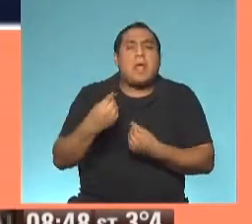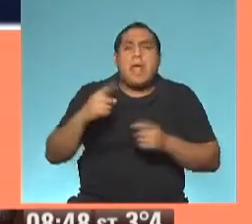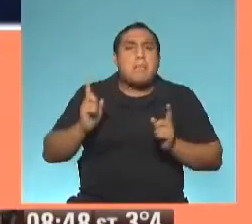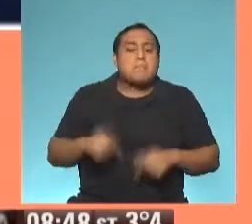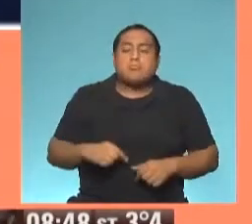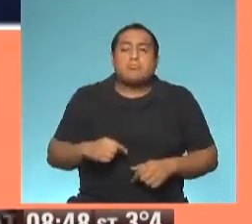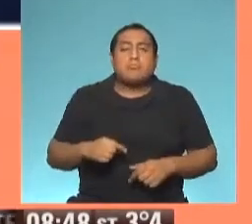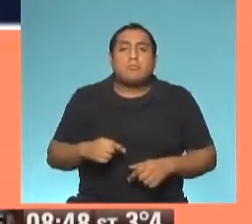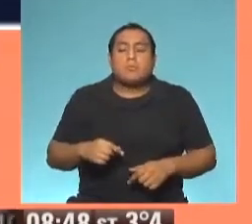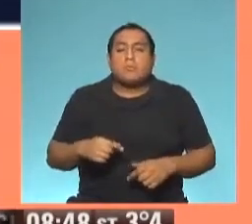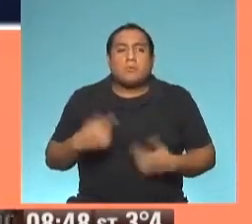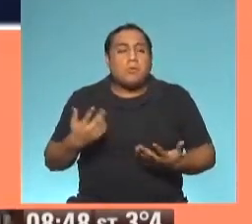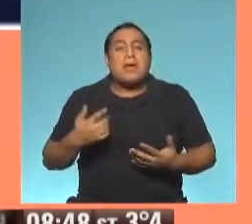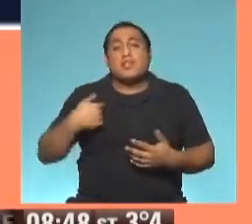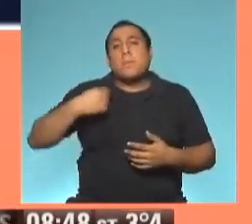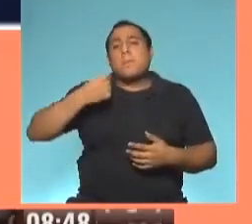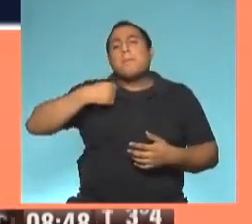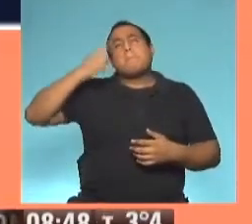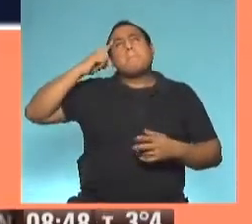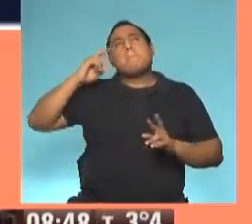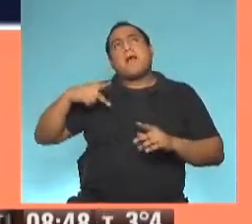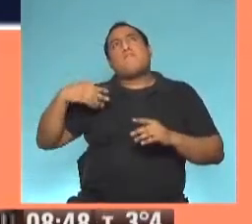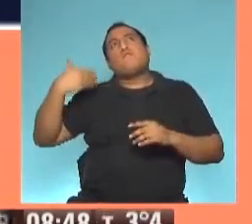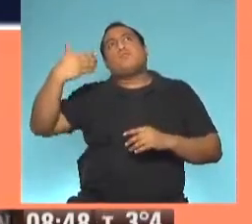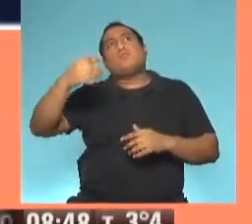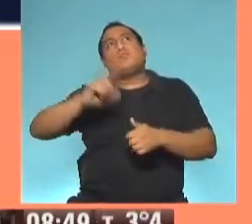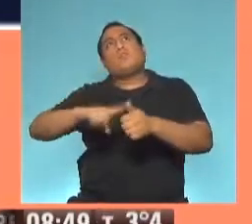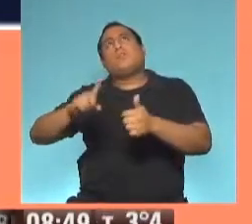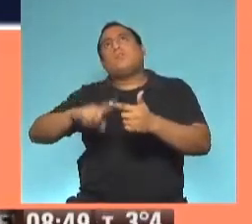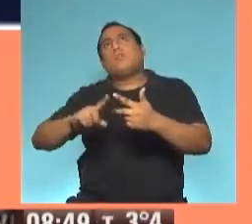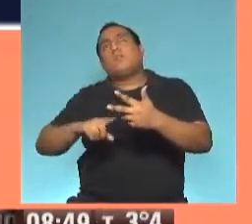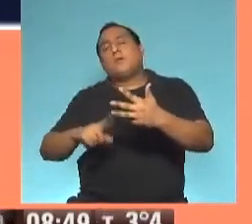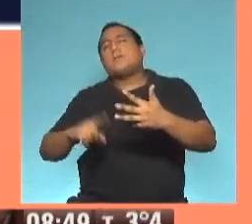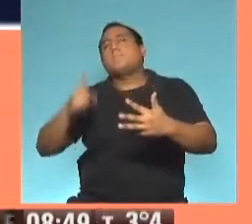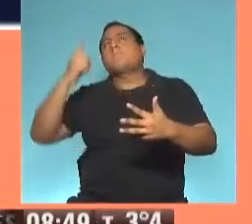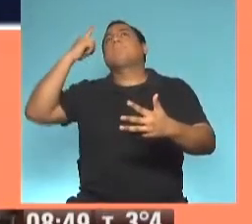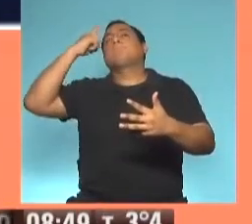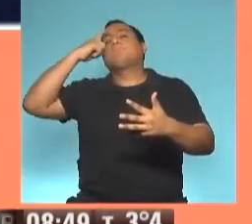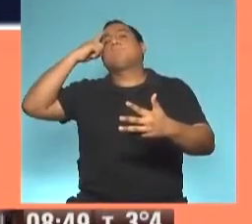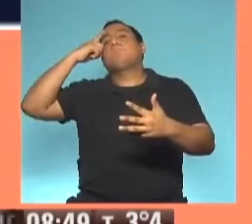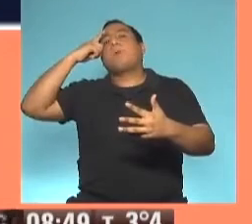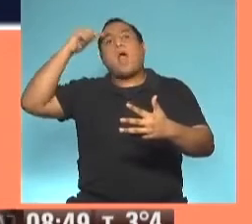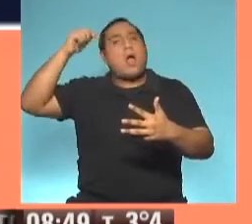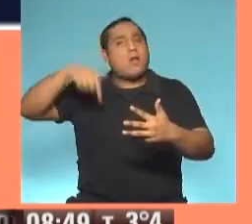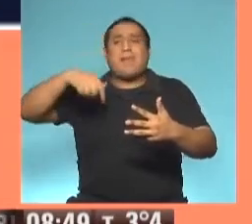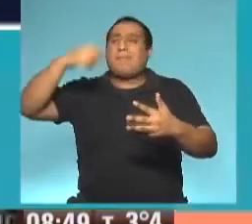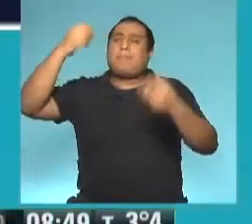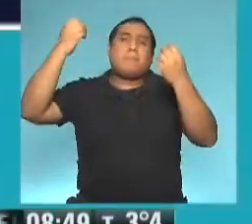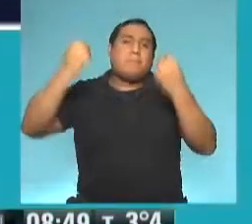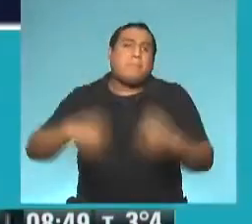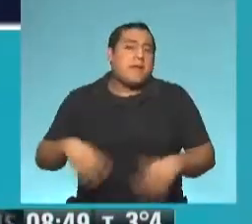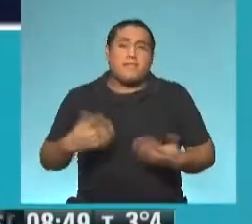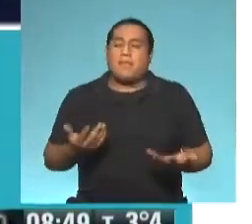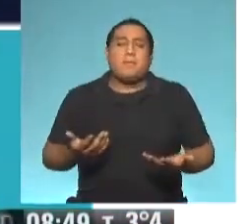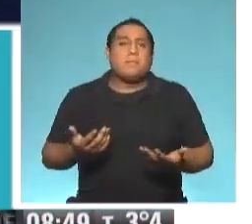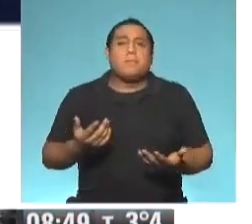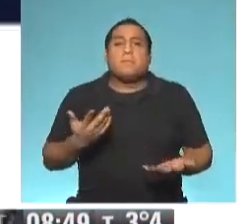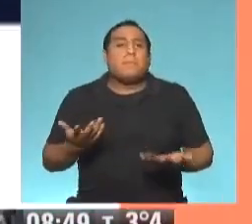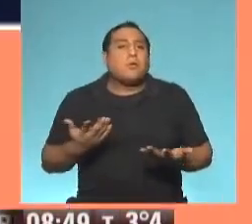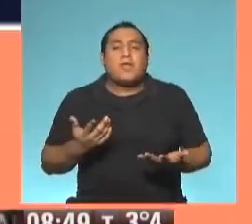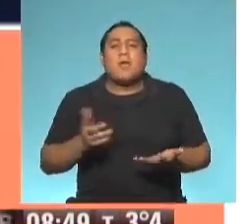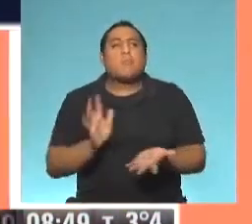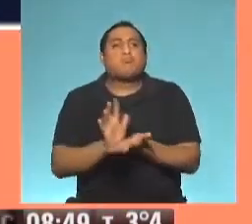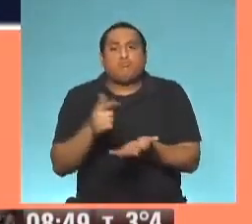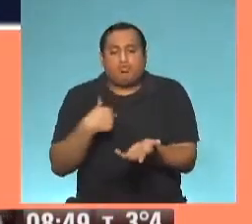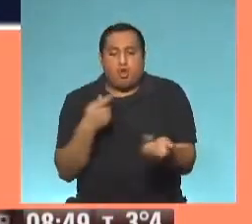Hemos perdido planes, proyectos, hay mucha pérdida de El la control, cotidianidad. ¿no? El control